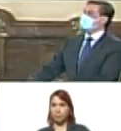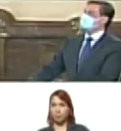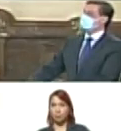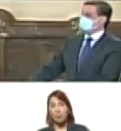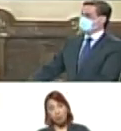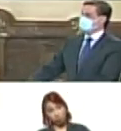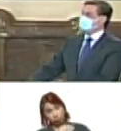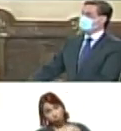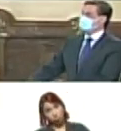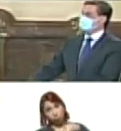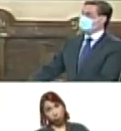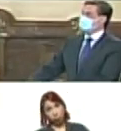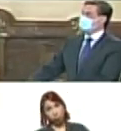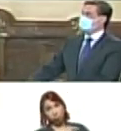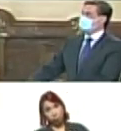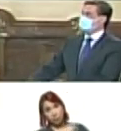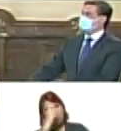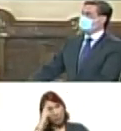siempre podemos hacer más.